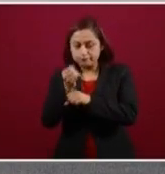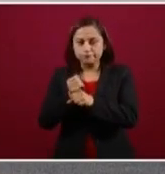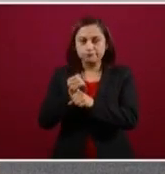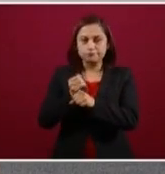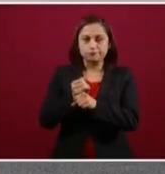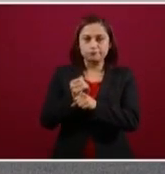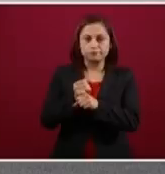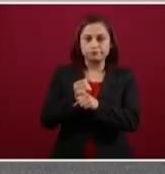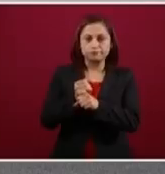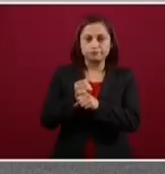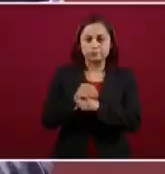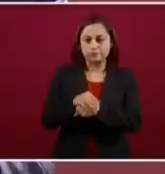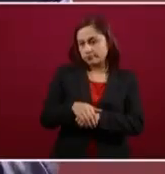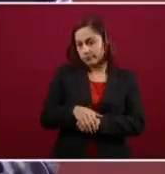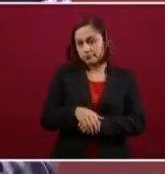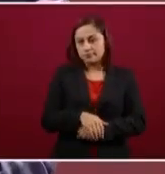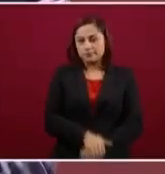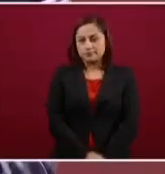aparatos